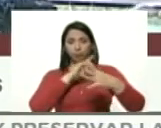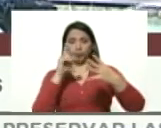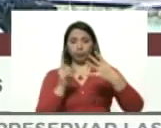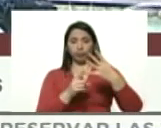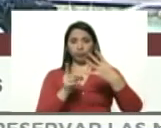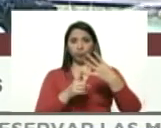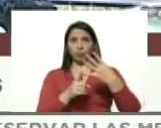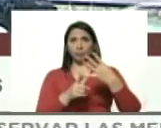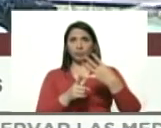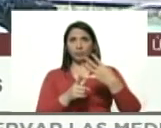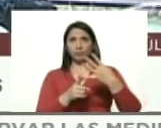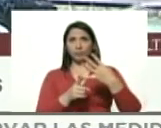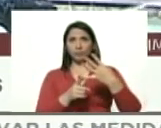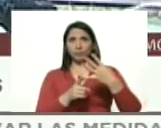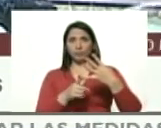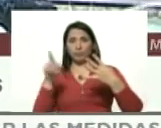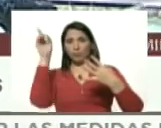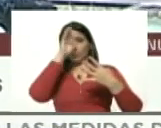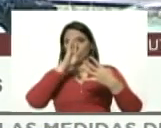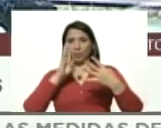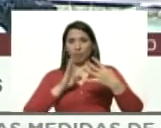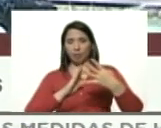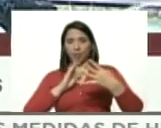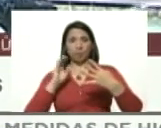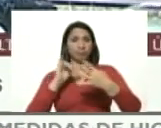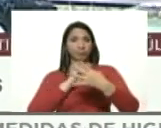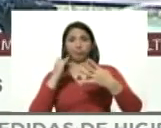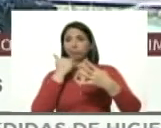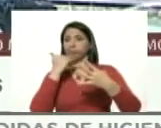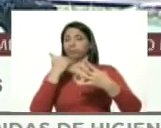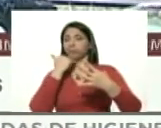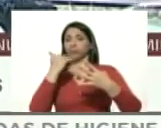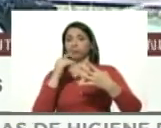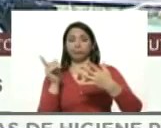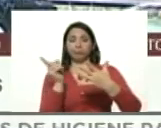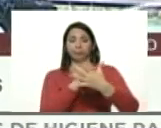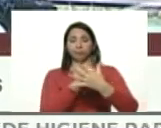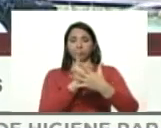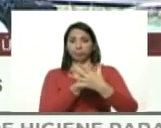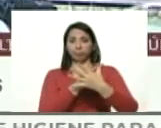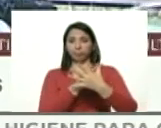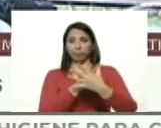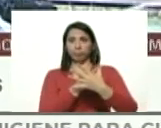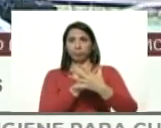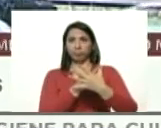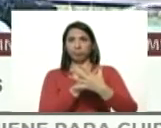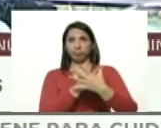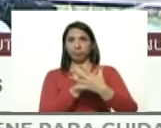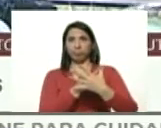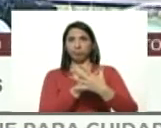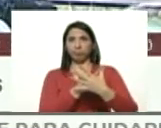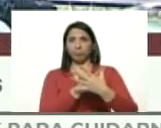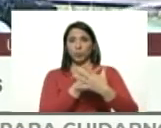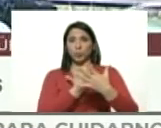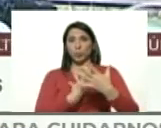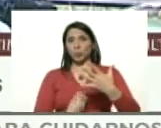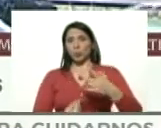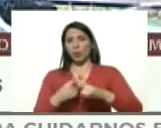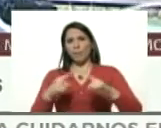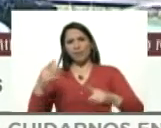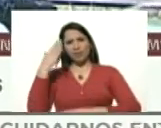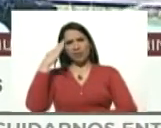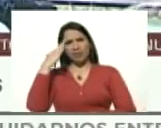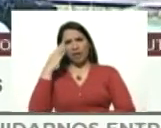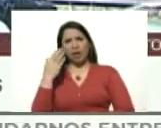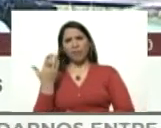cuarto lugar. Brasil ya se aproxima al quinto lugar y es lamentable, pero sabemos que